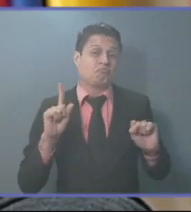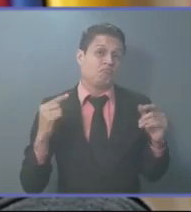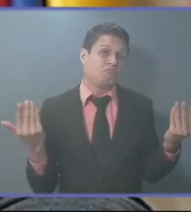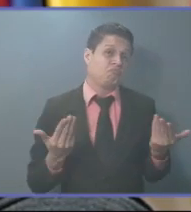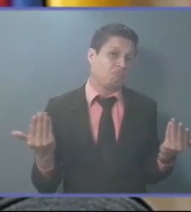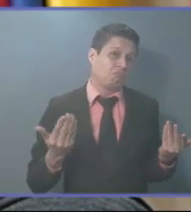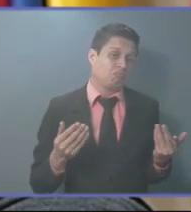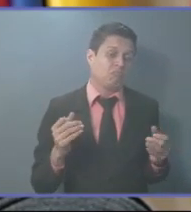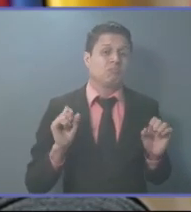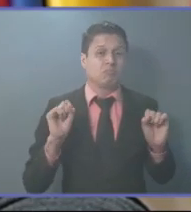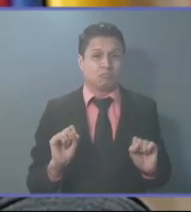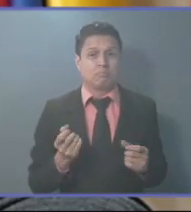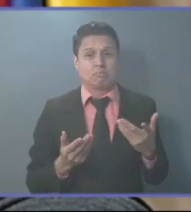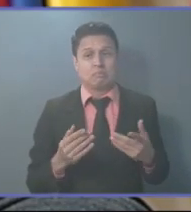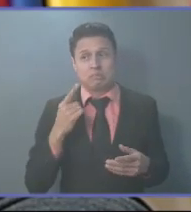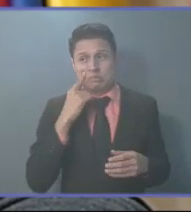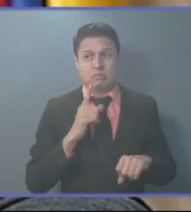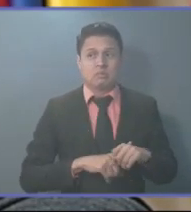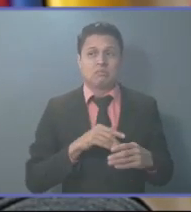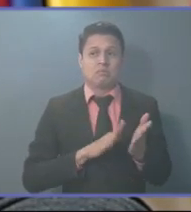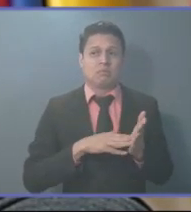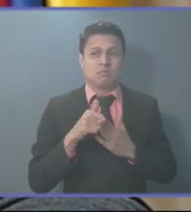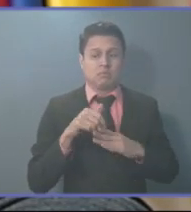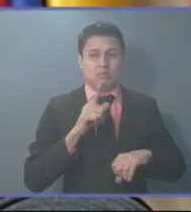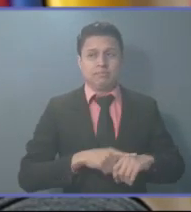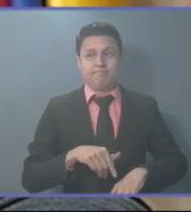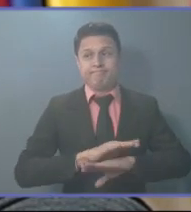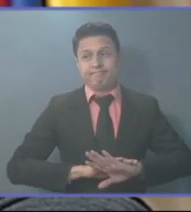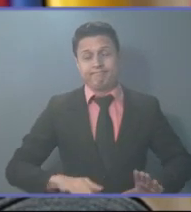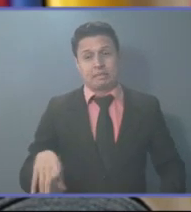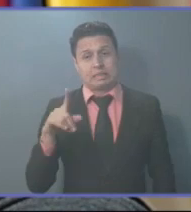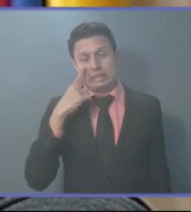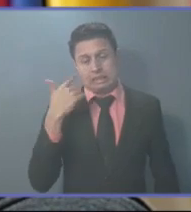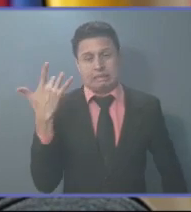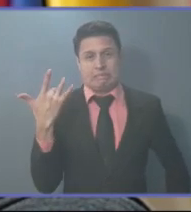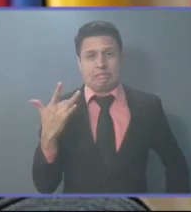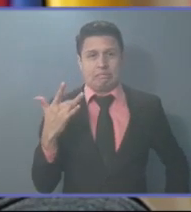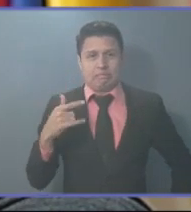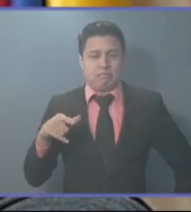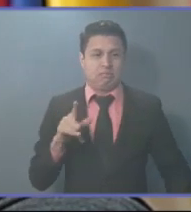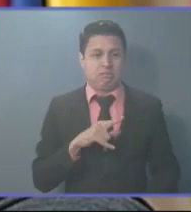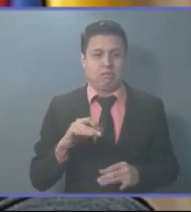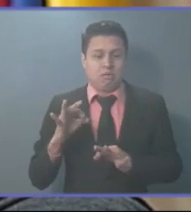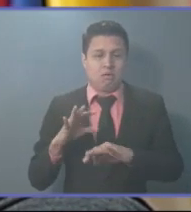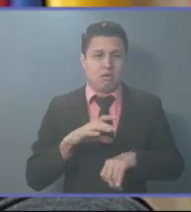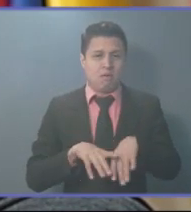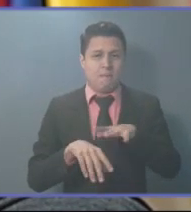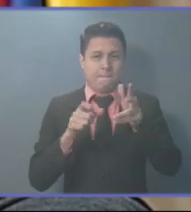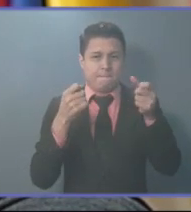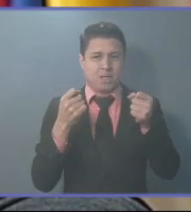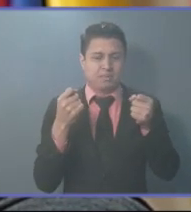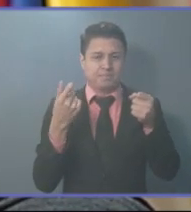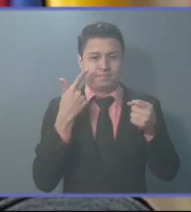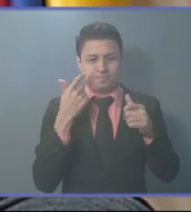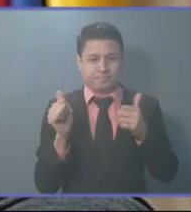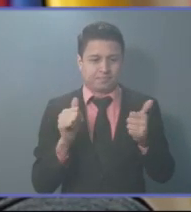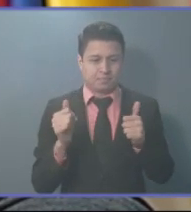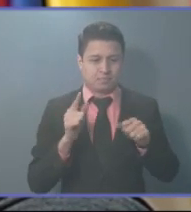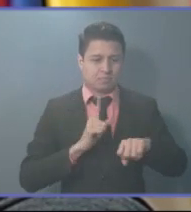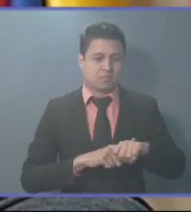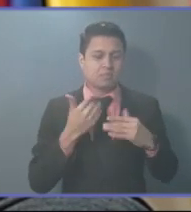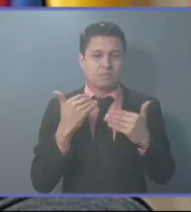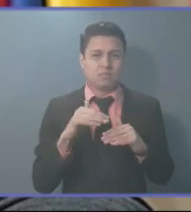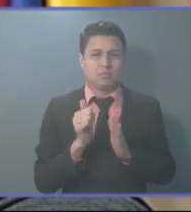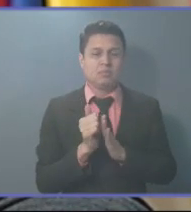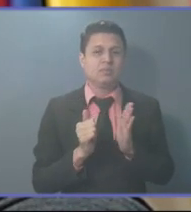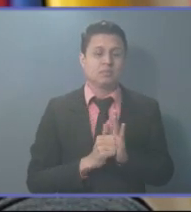y llegar al vencimiento de los plazos como en el caso de la detención provisional cuyo límite y según